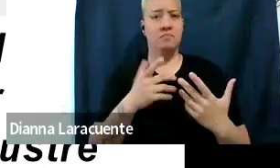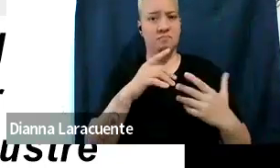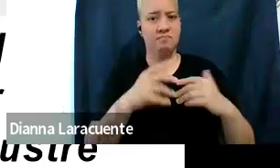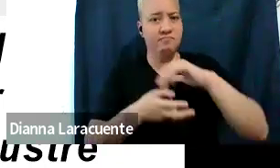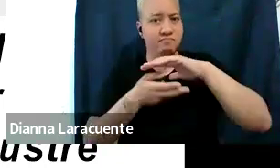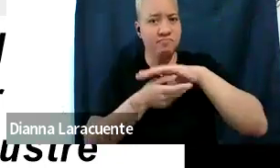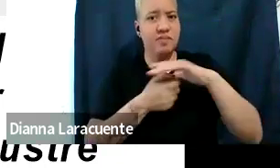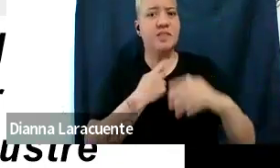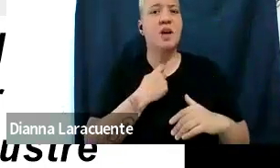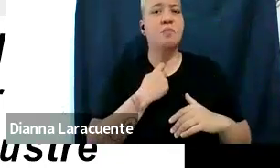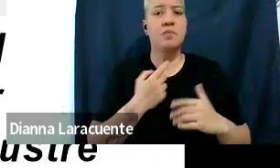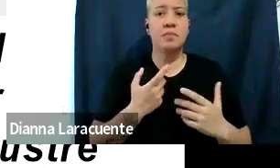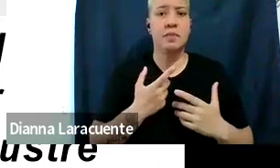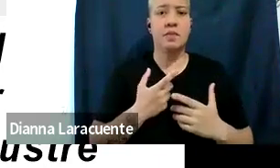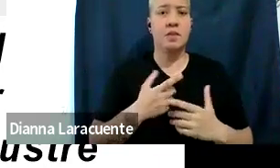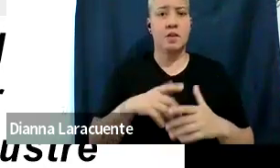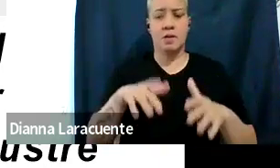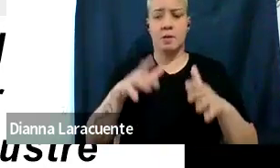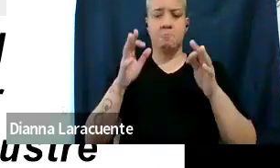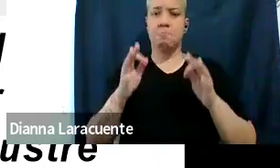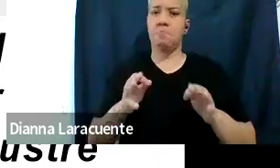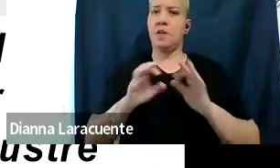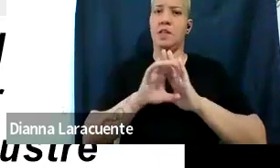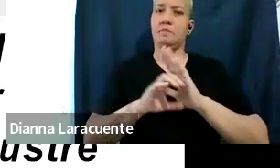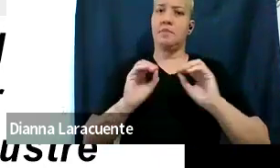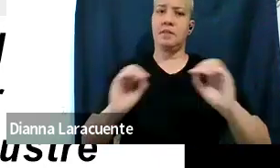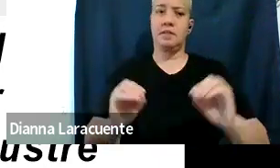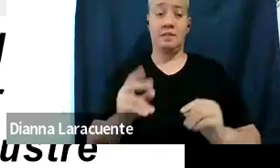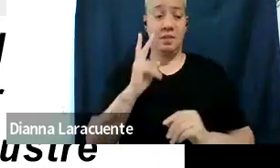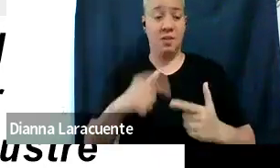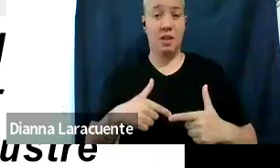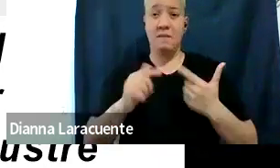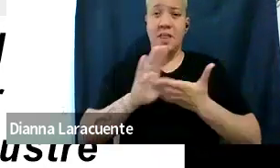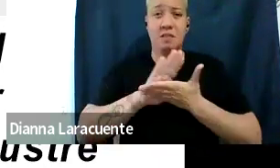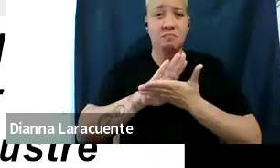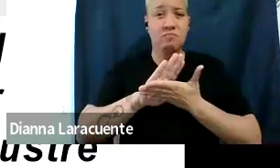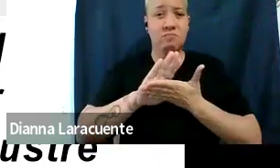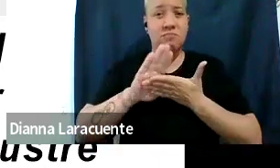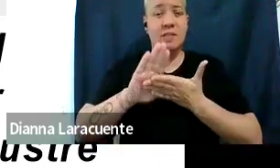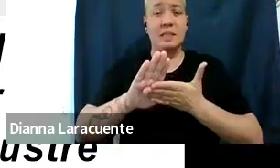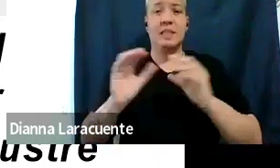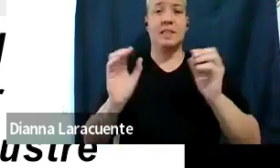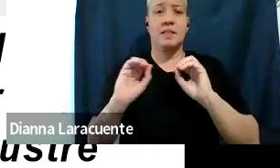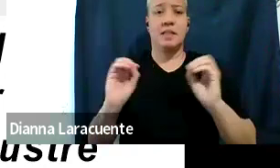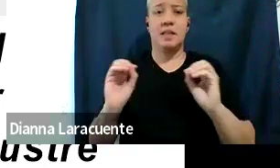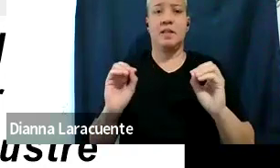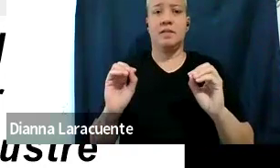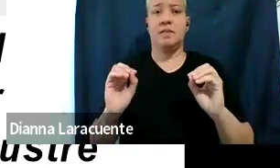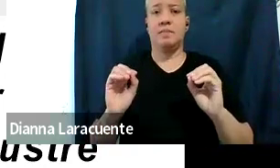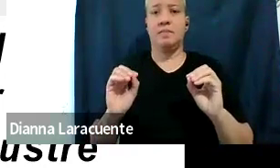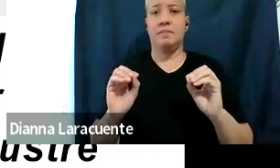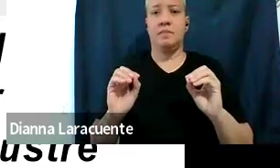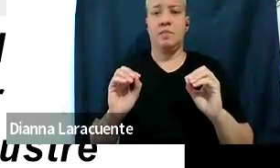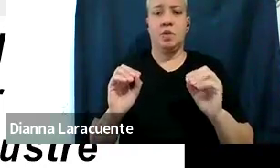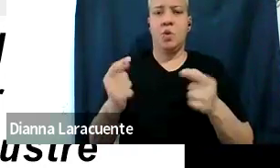que no era íntegro. Ya verán ustedes la vida de limpieza. Nadie con esa, fue todo